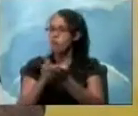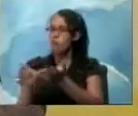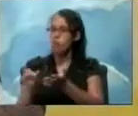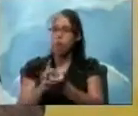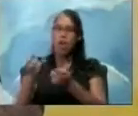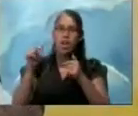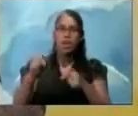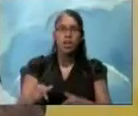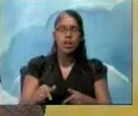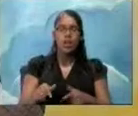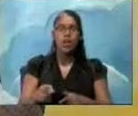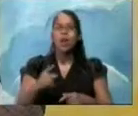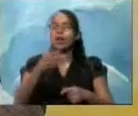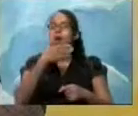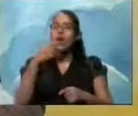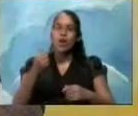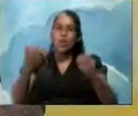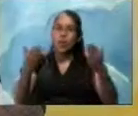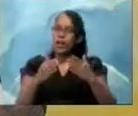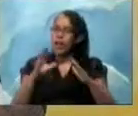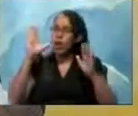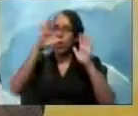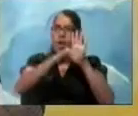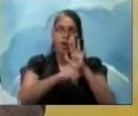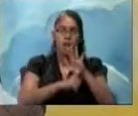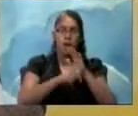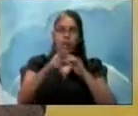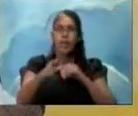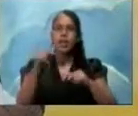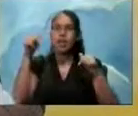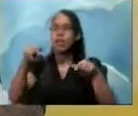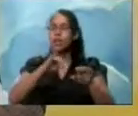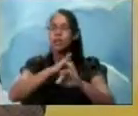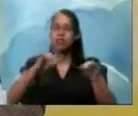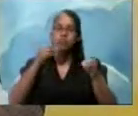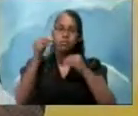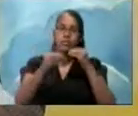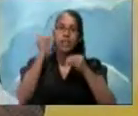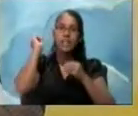y suéltanos a Barrabás. Este había sido echado en la